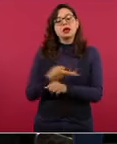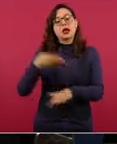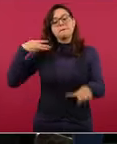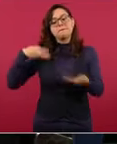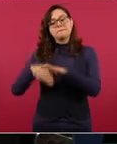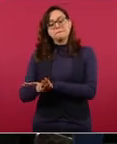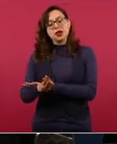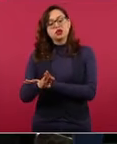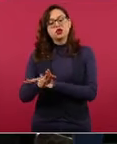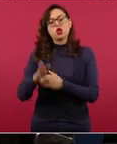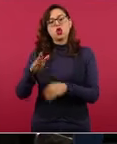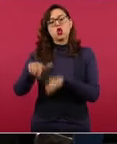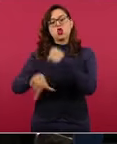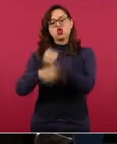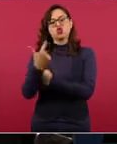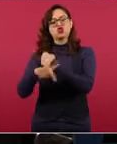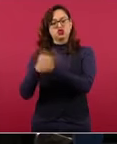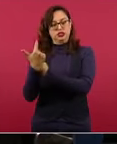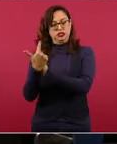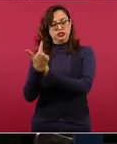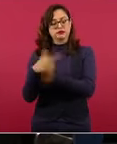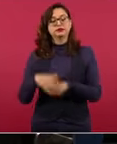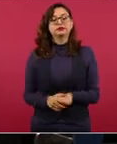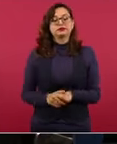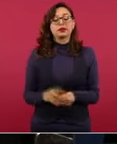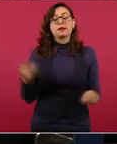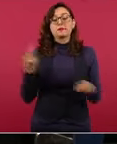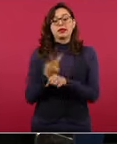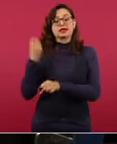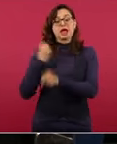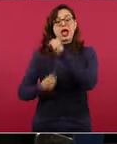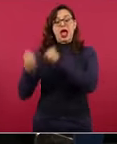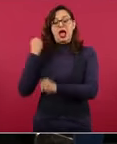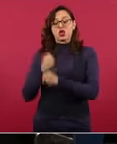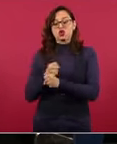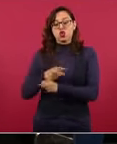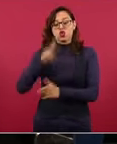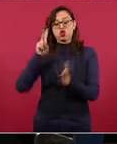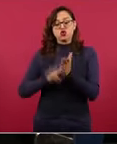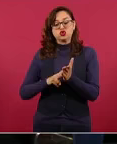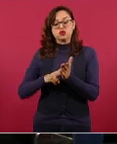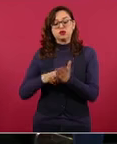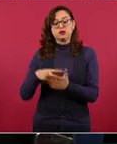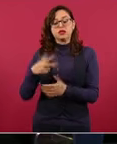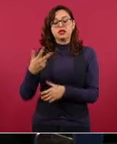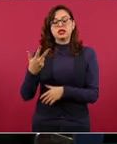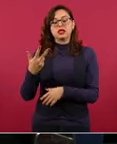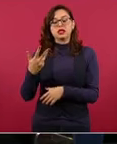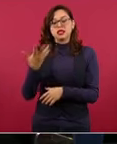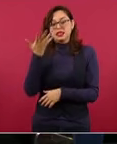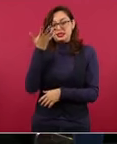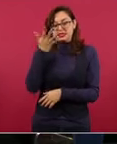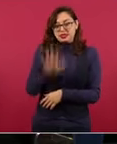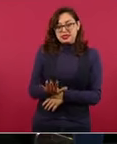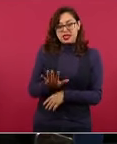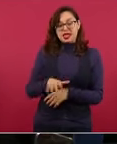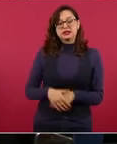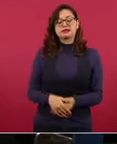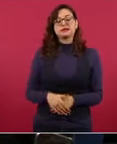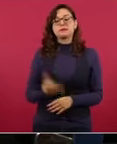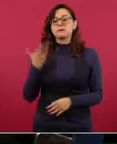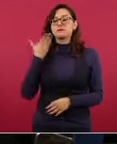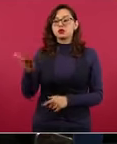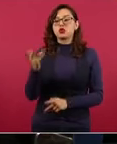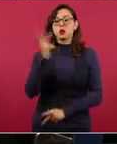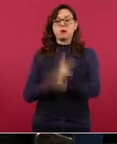trata señor presidente cuando hace bueno en 2010 se endeudó por 15 años las finanzas públicas locales por más de 30